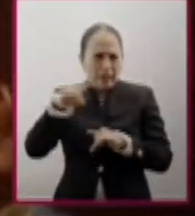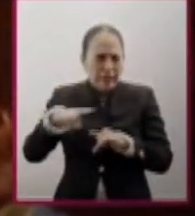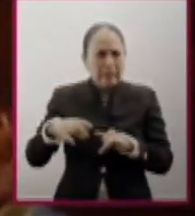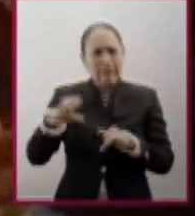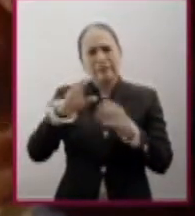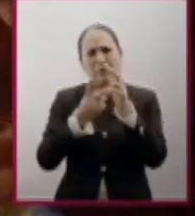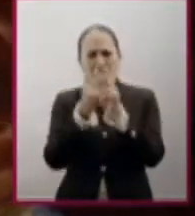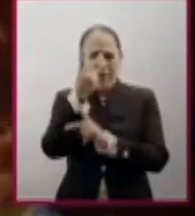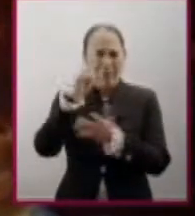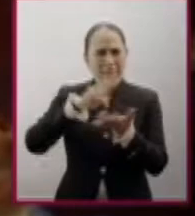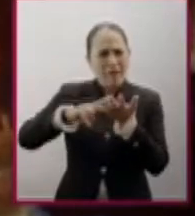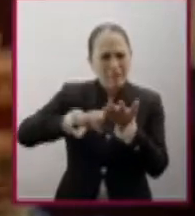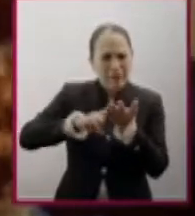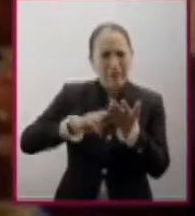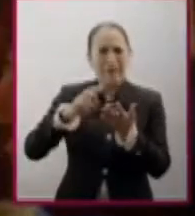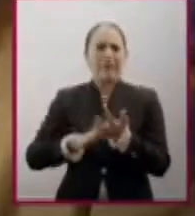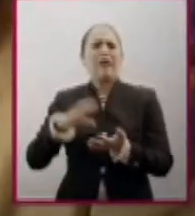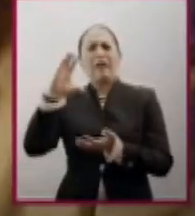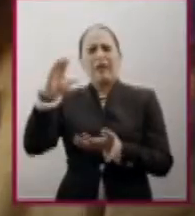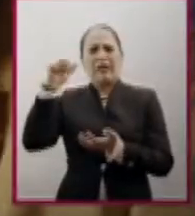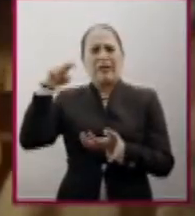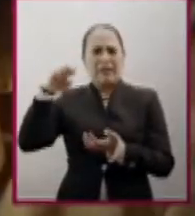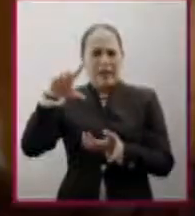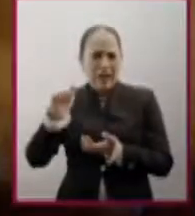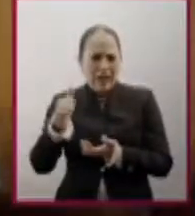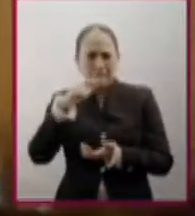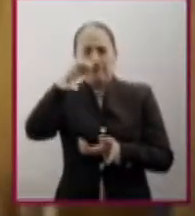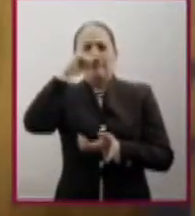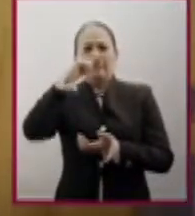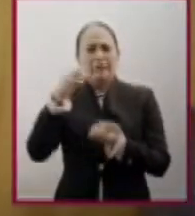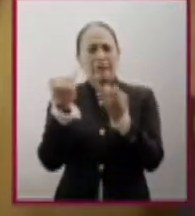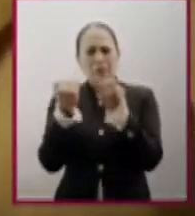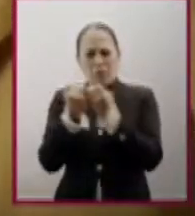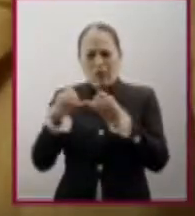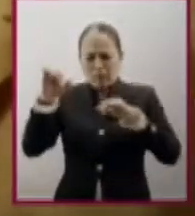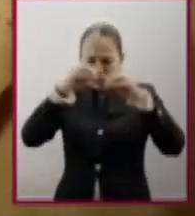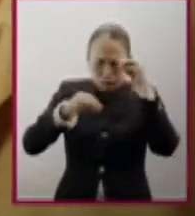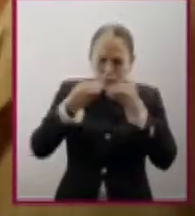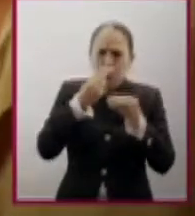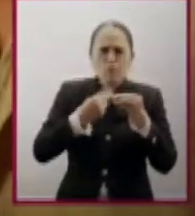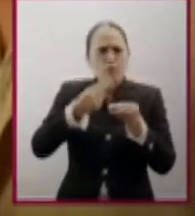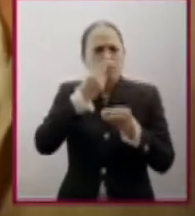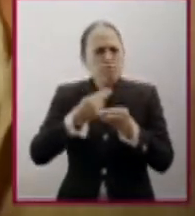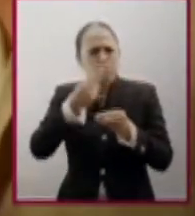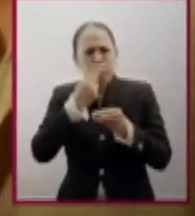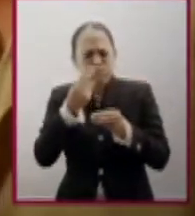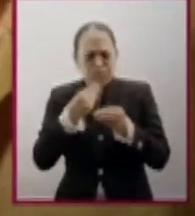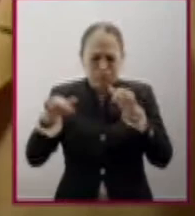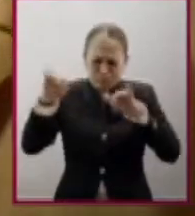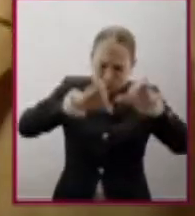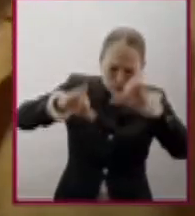canela, jugo de lima y caramelo, además de mucha azúcar para terminar de ocultar el sabor amargo.